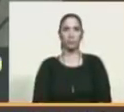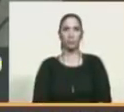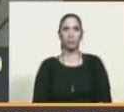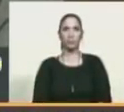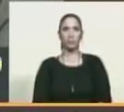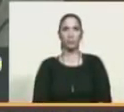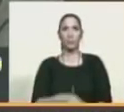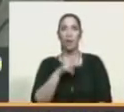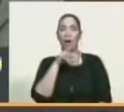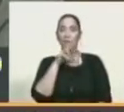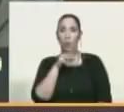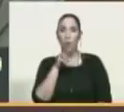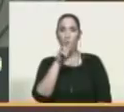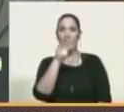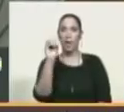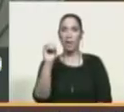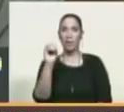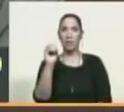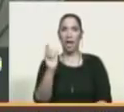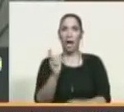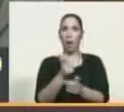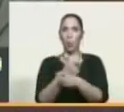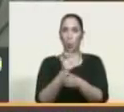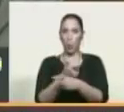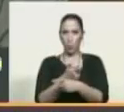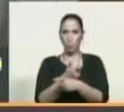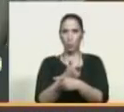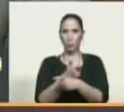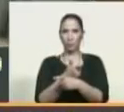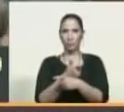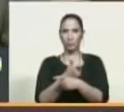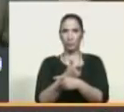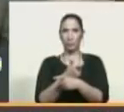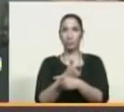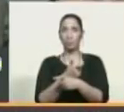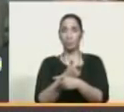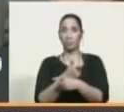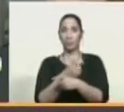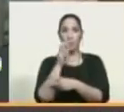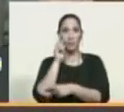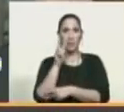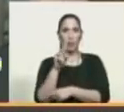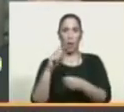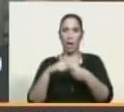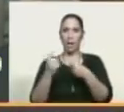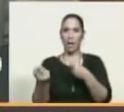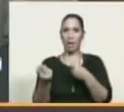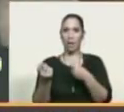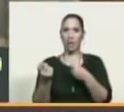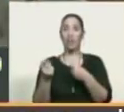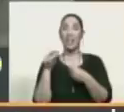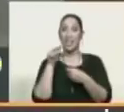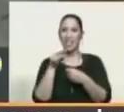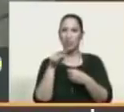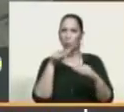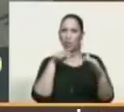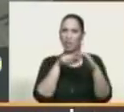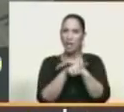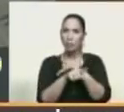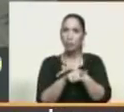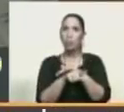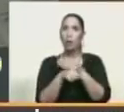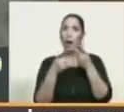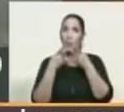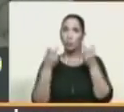de la fecha 20 de agosto. Entonces no es una decisión aislada, está enmarcada dentro de los anuncios